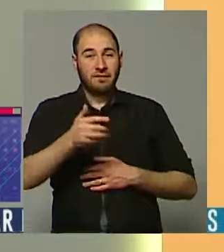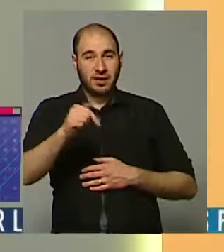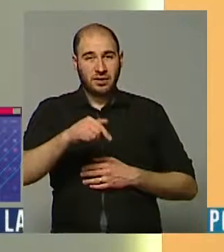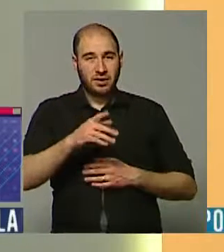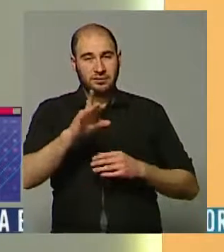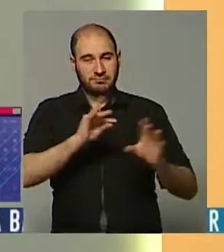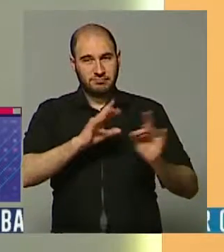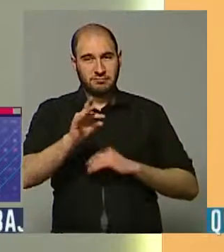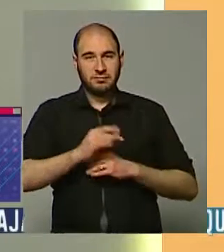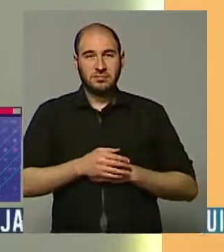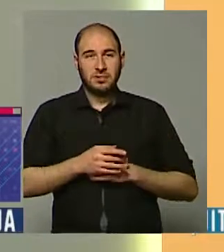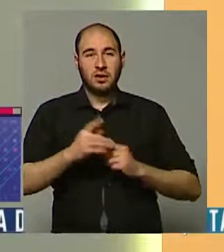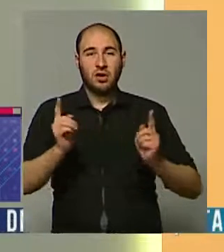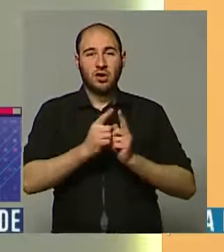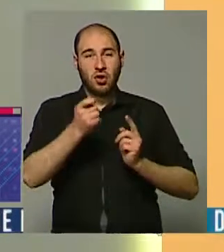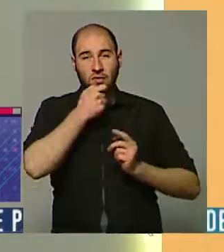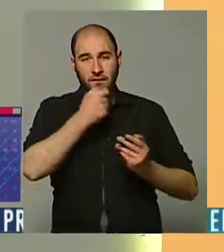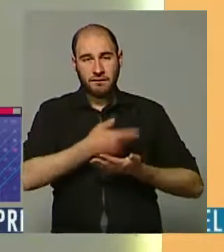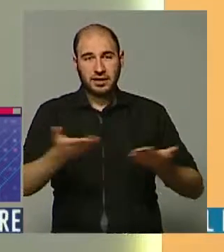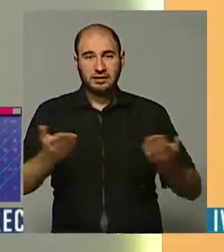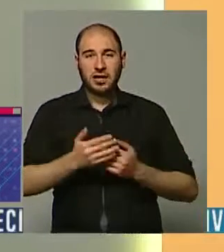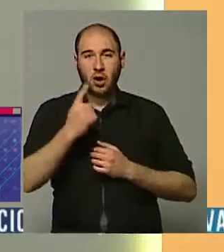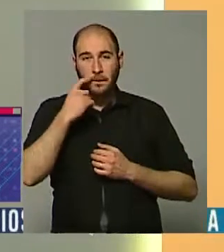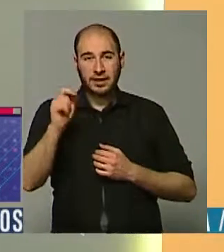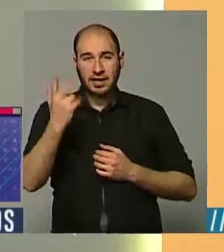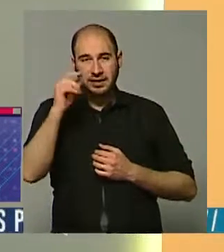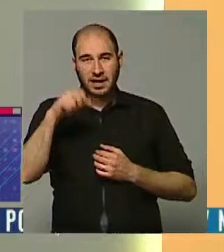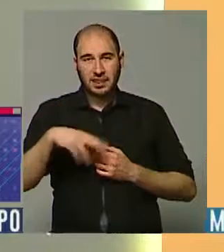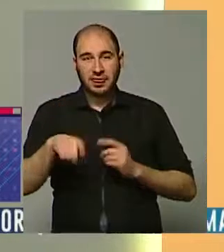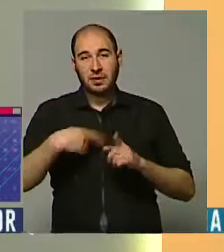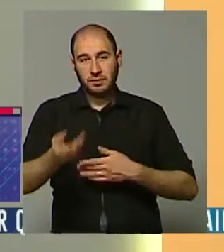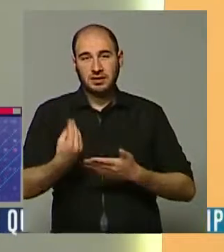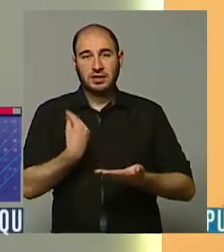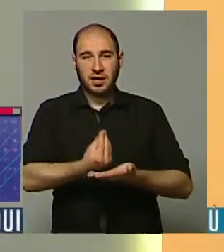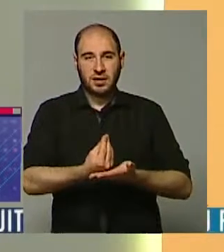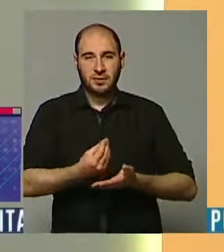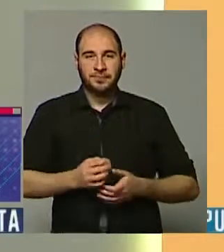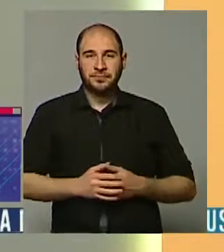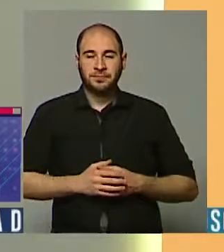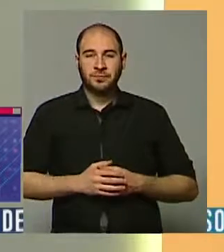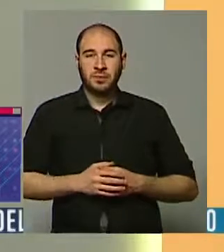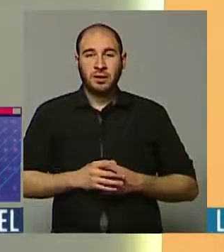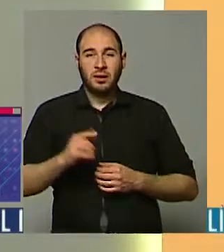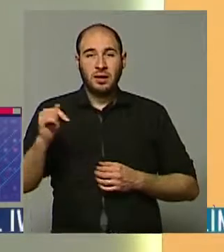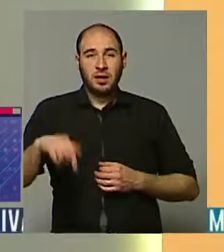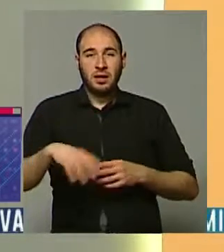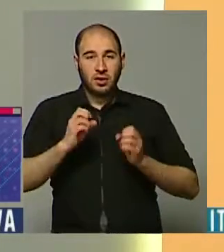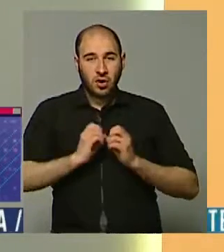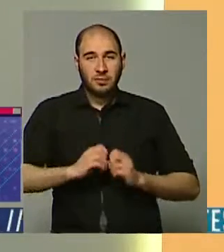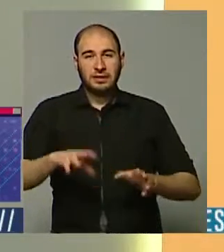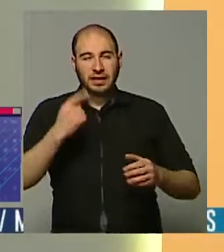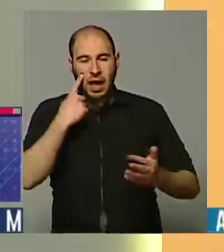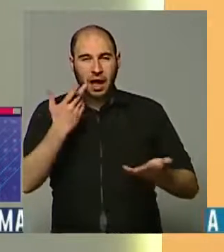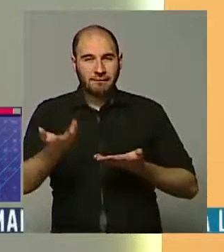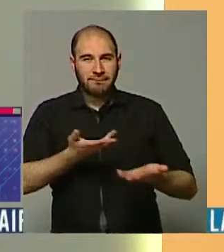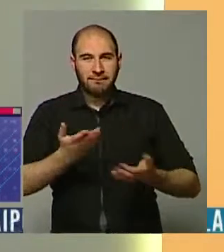José, te invito, parte de la conferencia de prensa de Hernán Lacunza después de asumir a su cargo, donde de alguna manera empezaba a